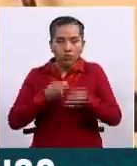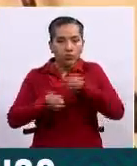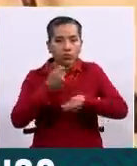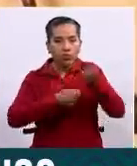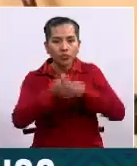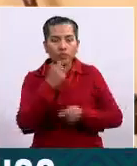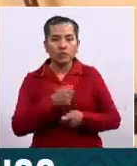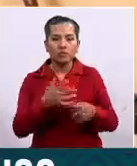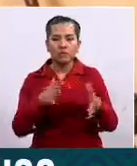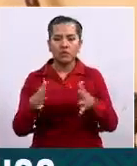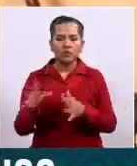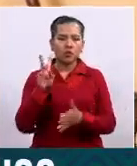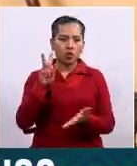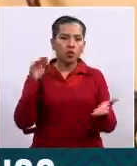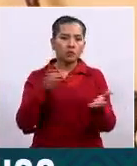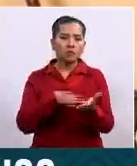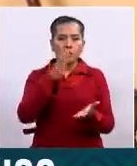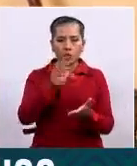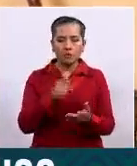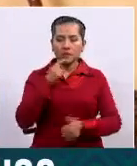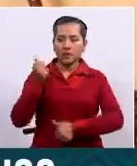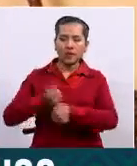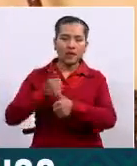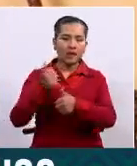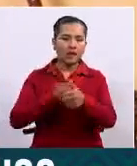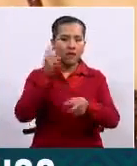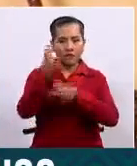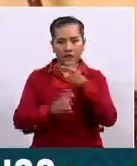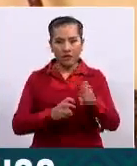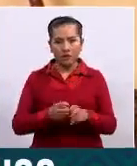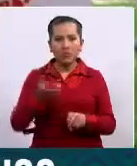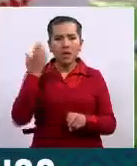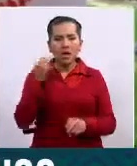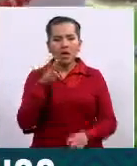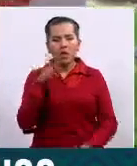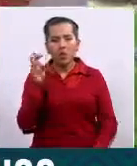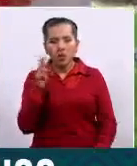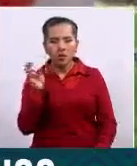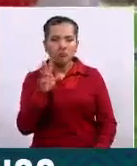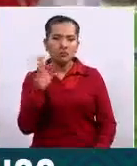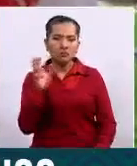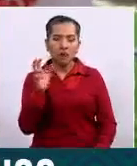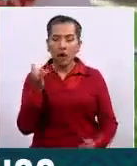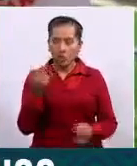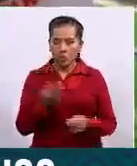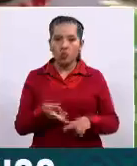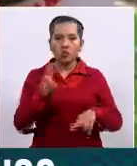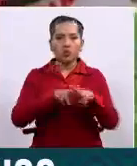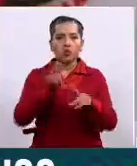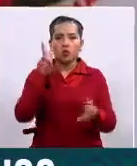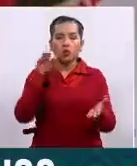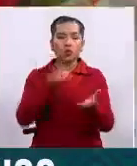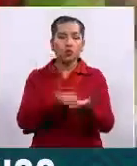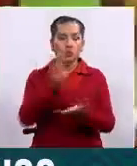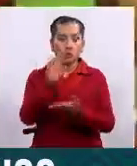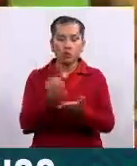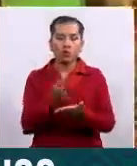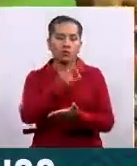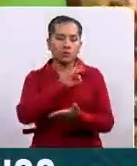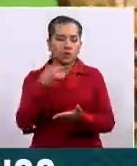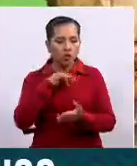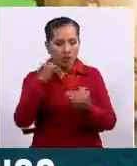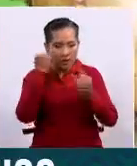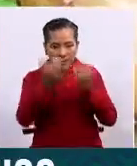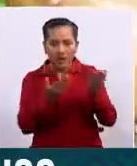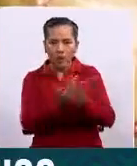es algo de 2.000 bolivianos en cada feria. Antes era 200, 300 bolivianos. Por eso nosotros siempre motivamos a los emprendimientos